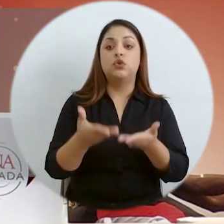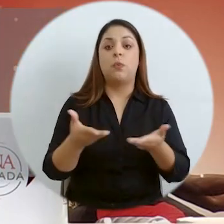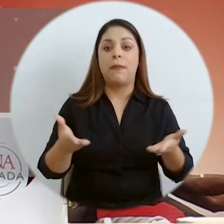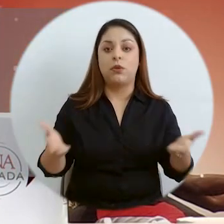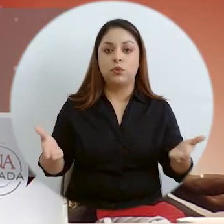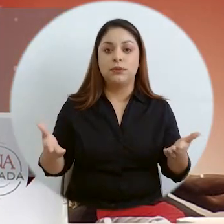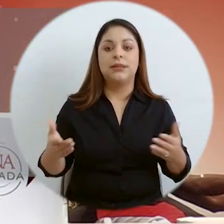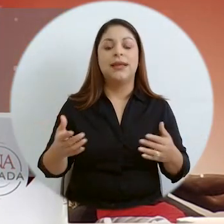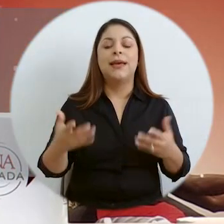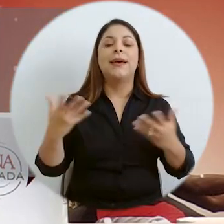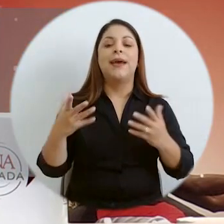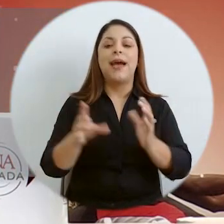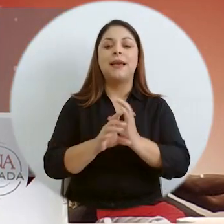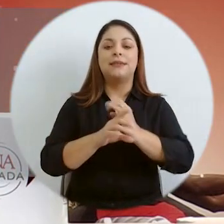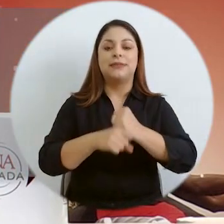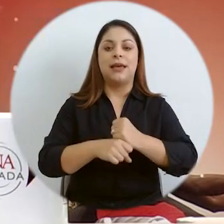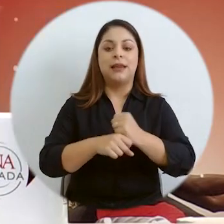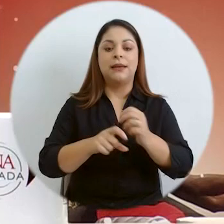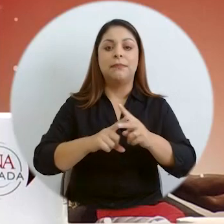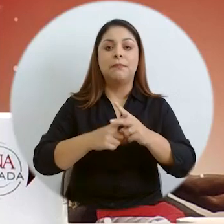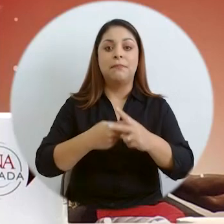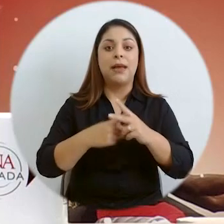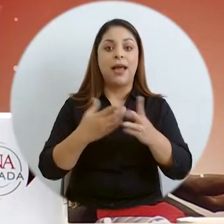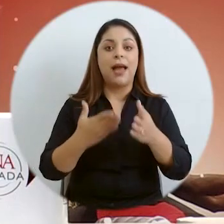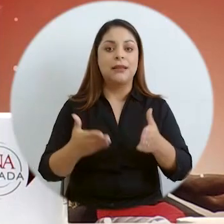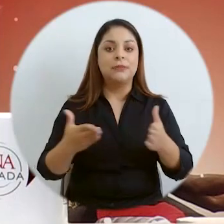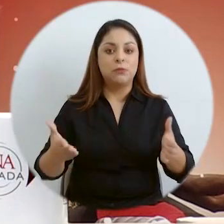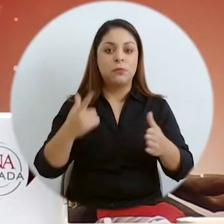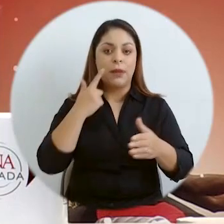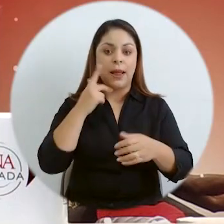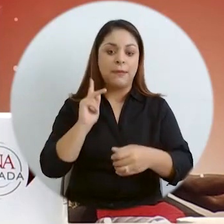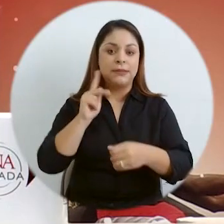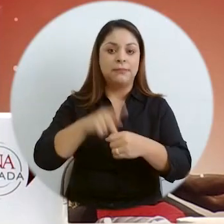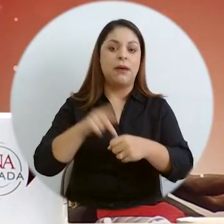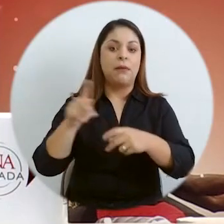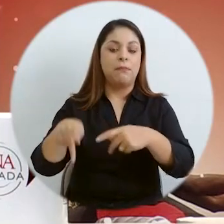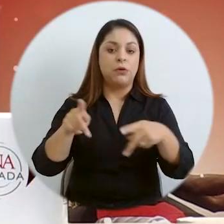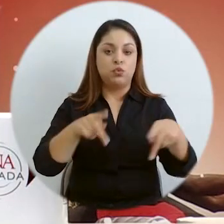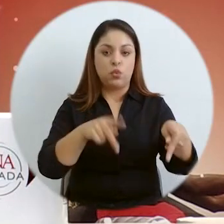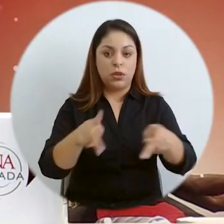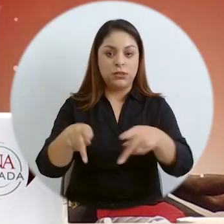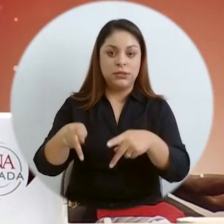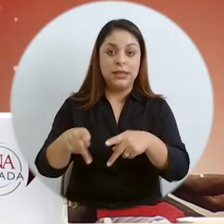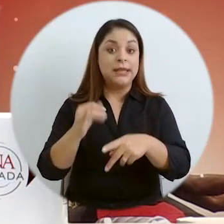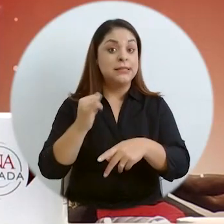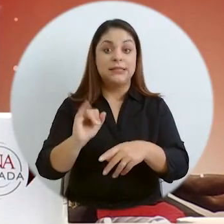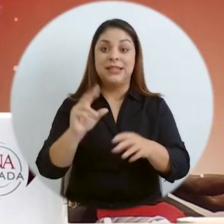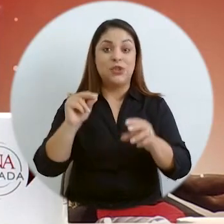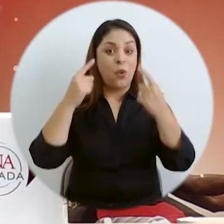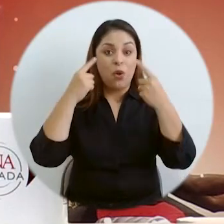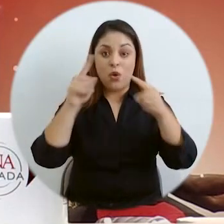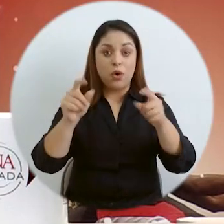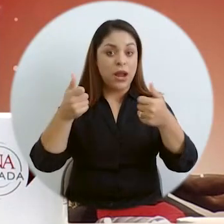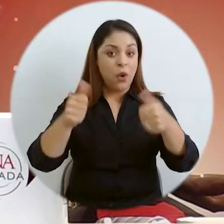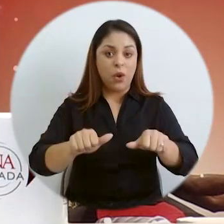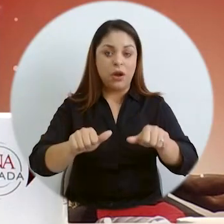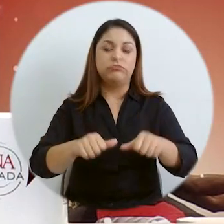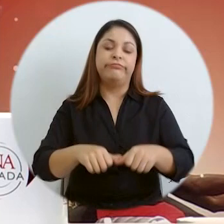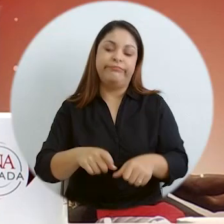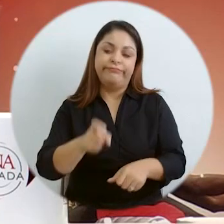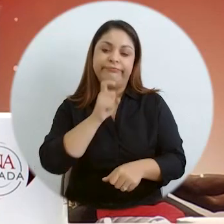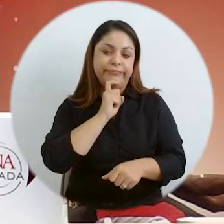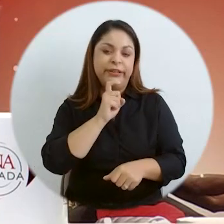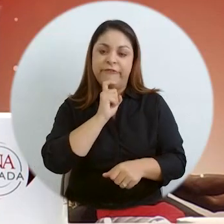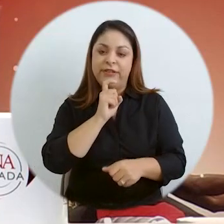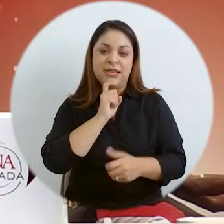instrumentos, de justamente crear esos mecanismos que hagan participar a la población. Pues si no se logra ese acuerdo, pues difícilmente